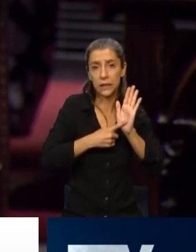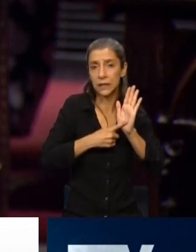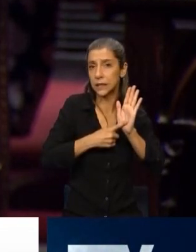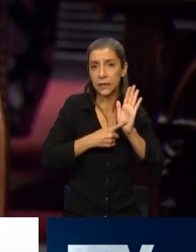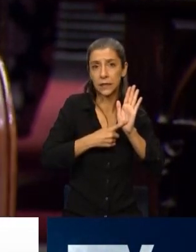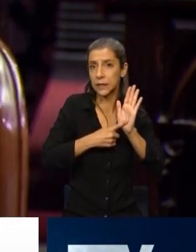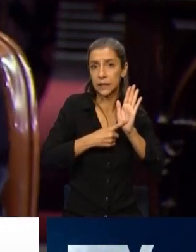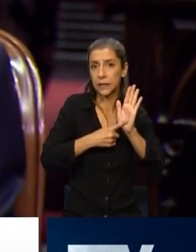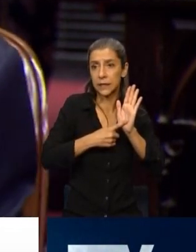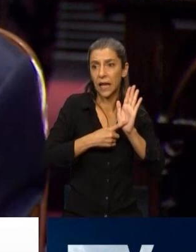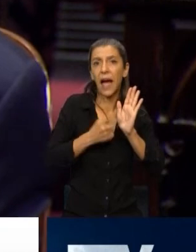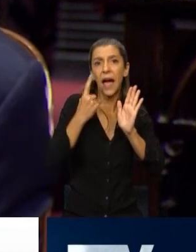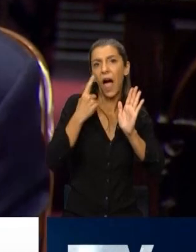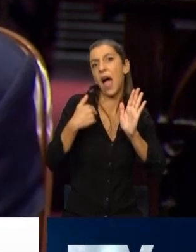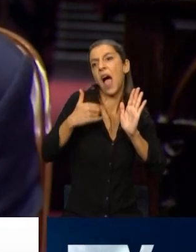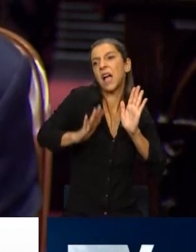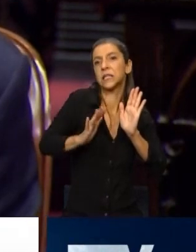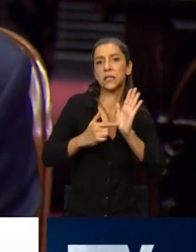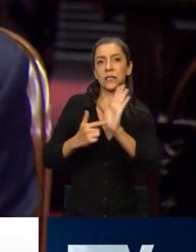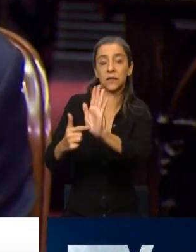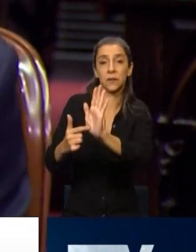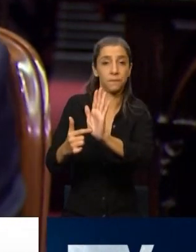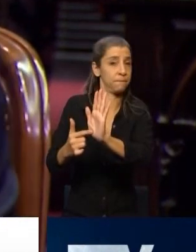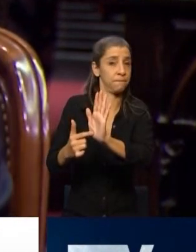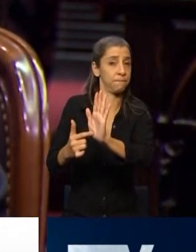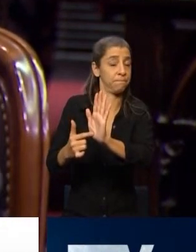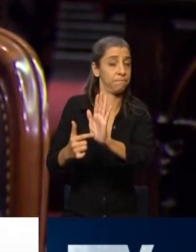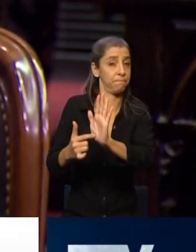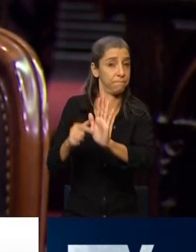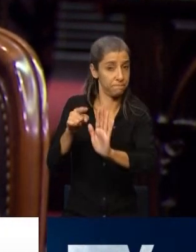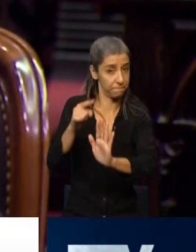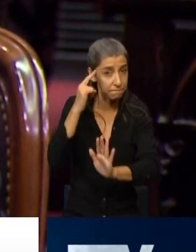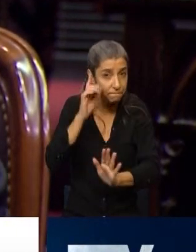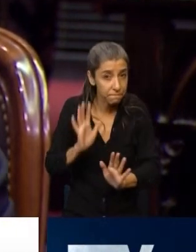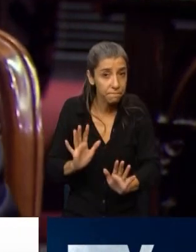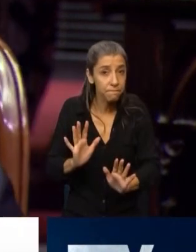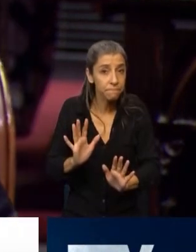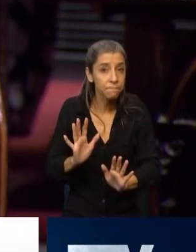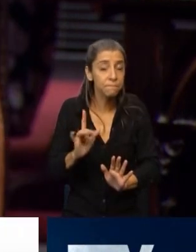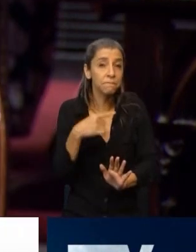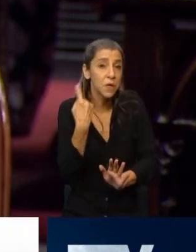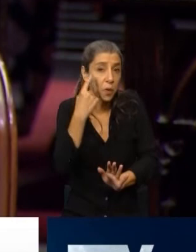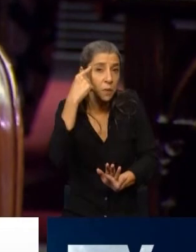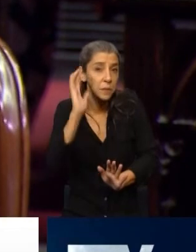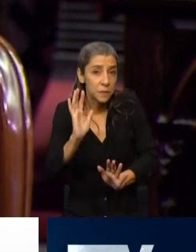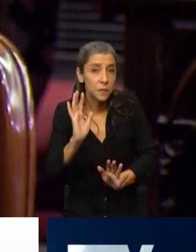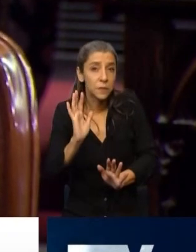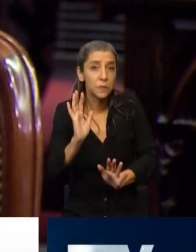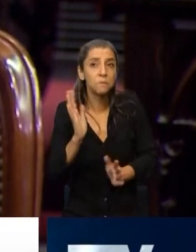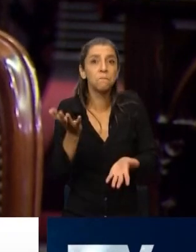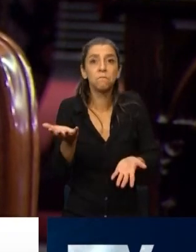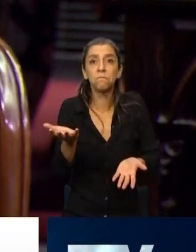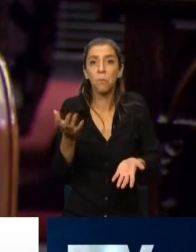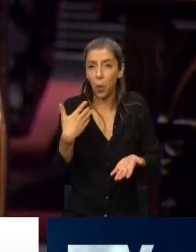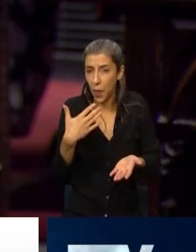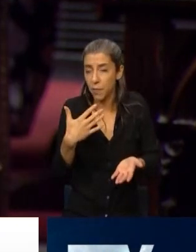Nosotros creemos además que es oportuno quedar afuera del sistema